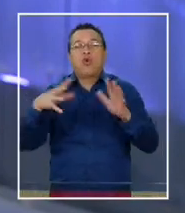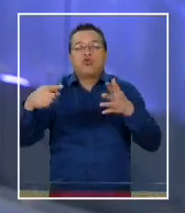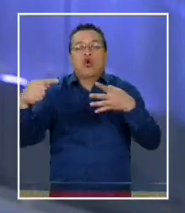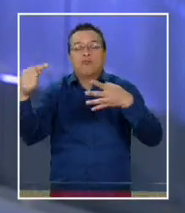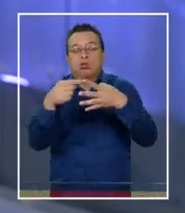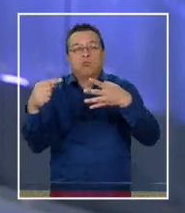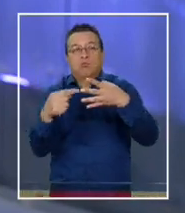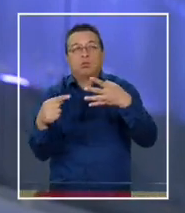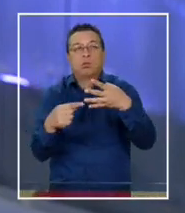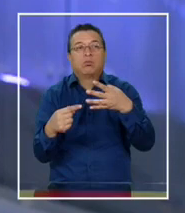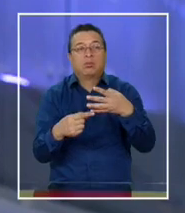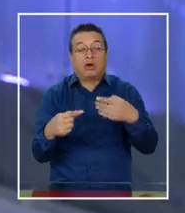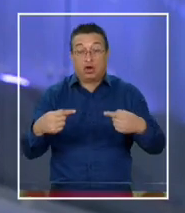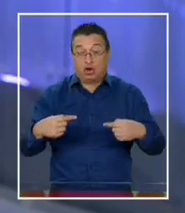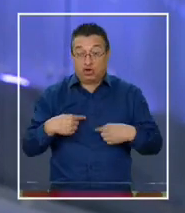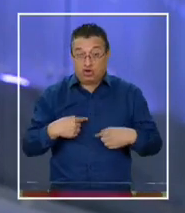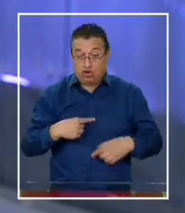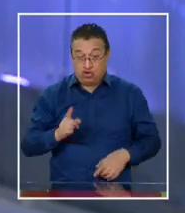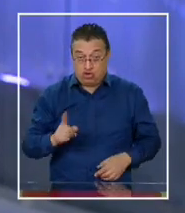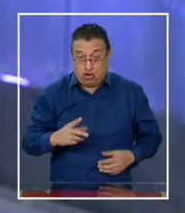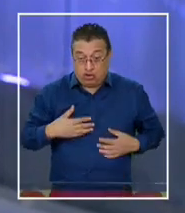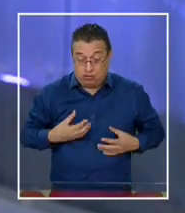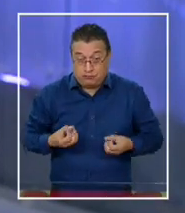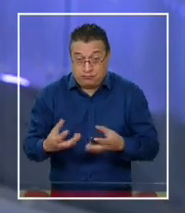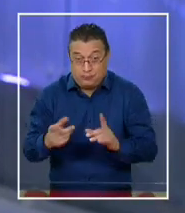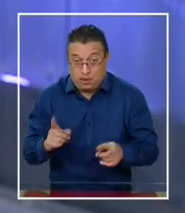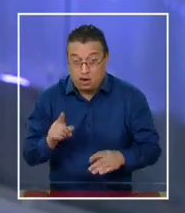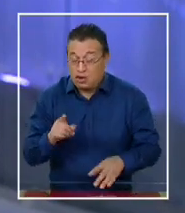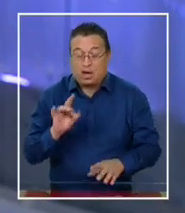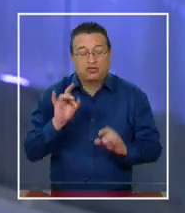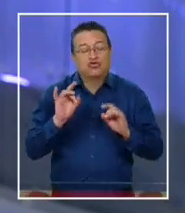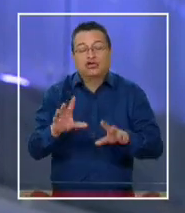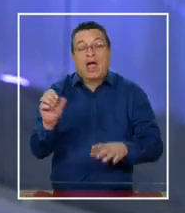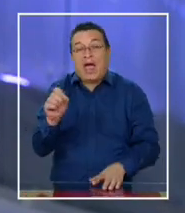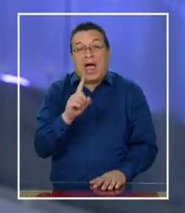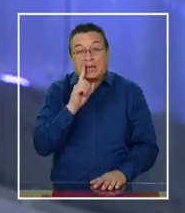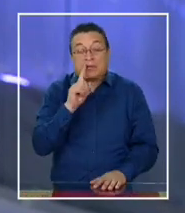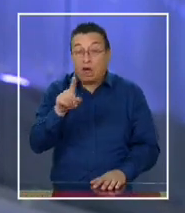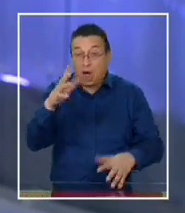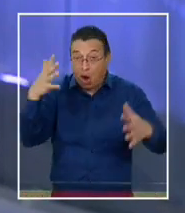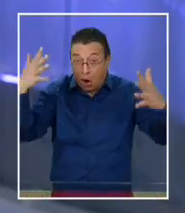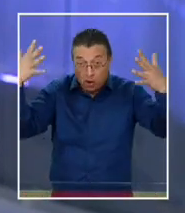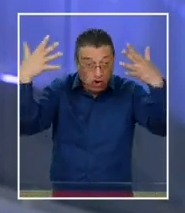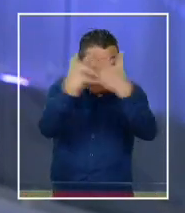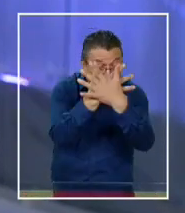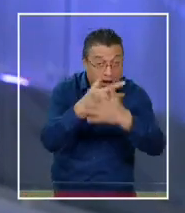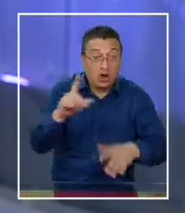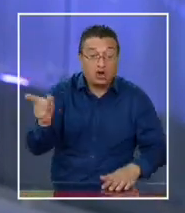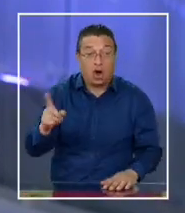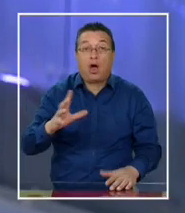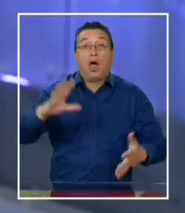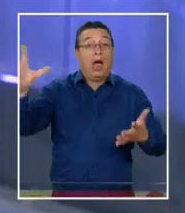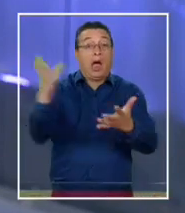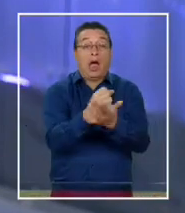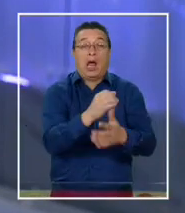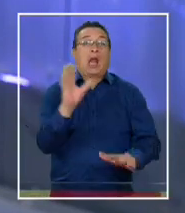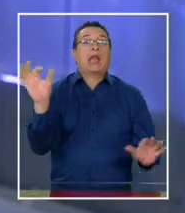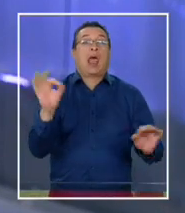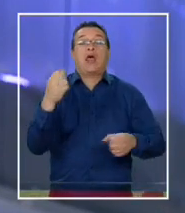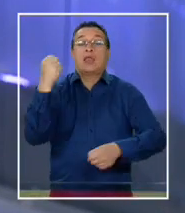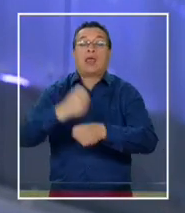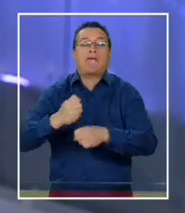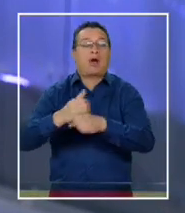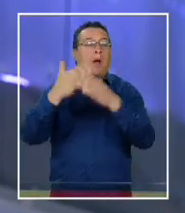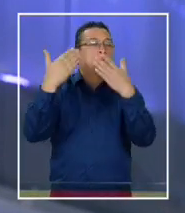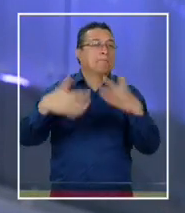la evaluación que hizo el presidente no la hago yo es que no era sostenible esa situación pero no confundamos eso con que no logro o el Ministerio no estaba